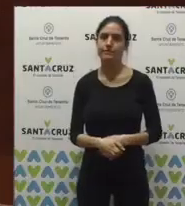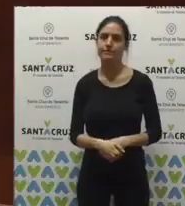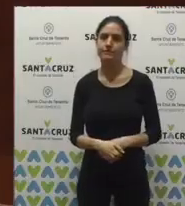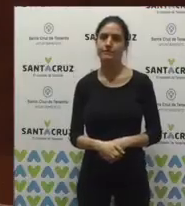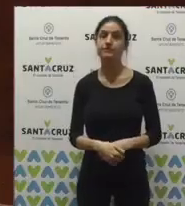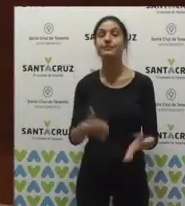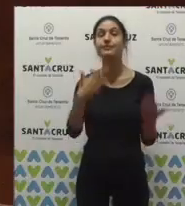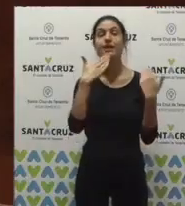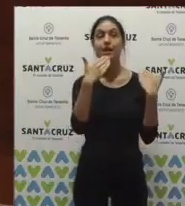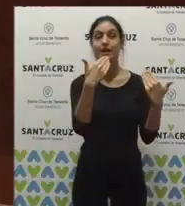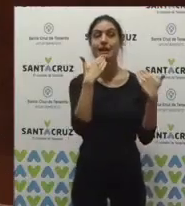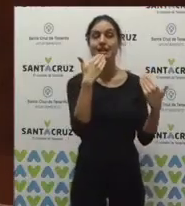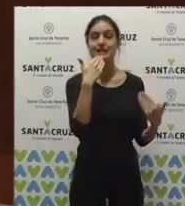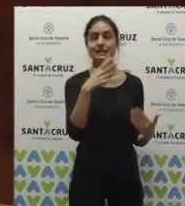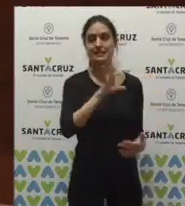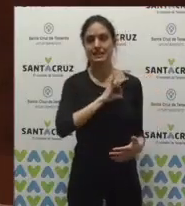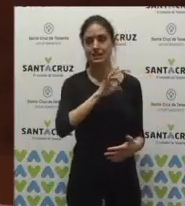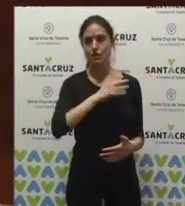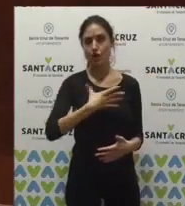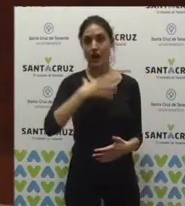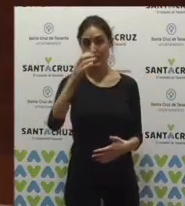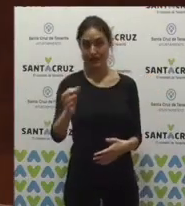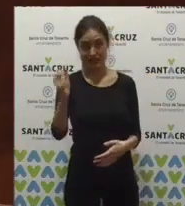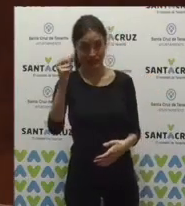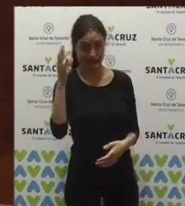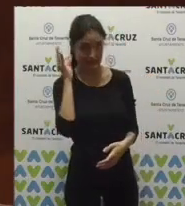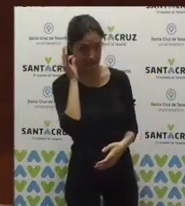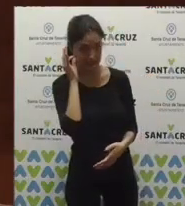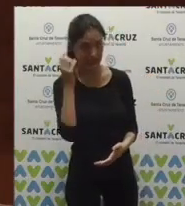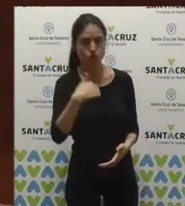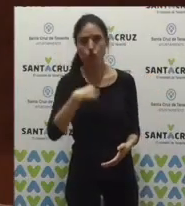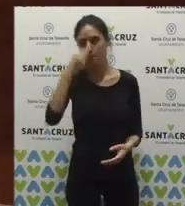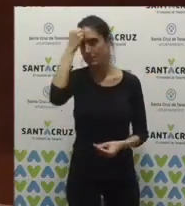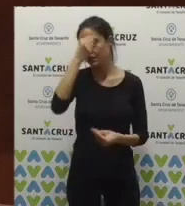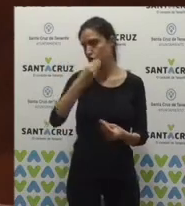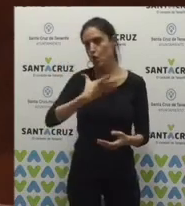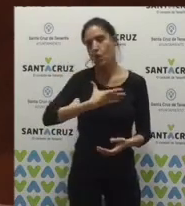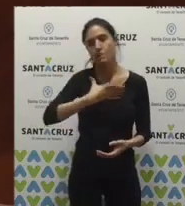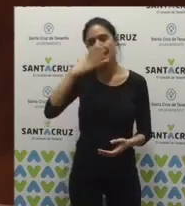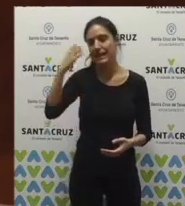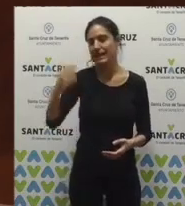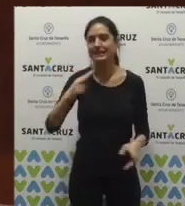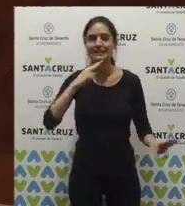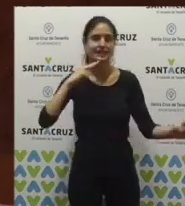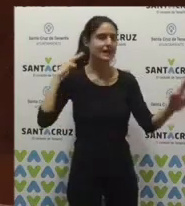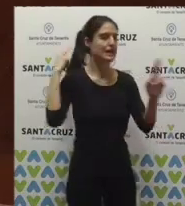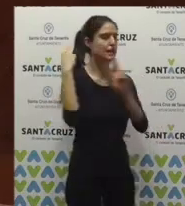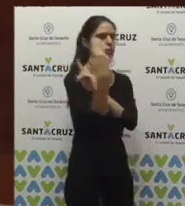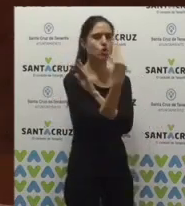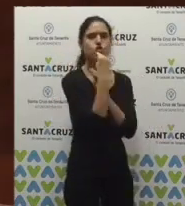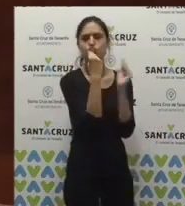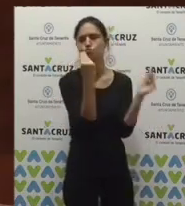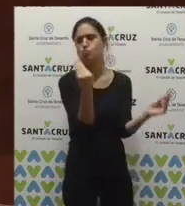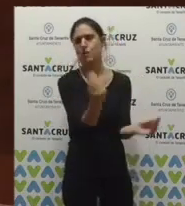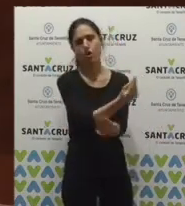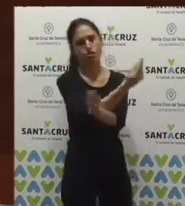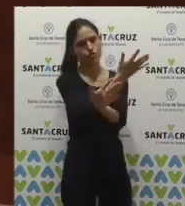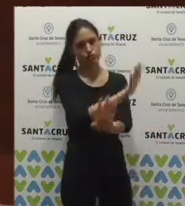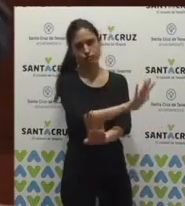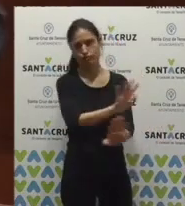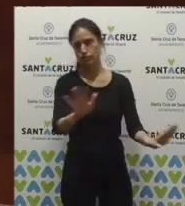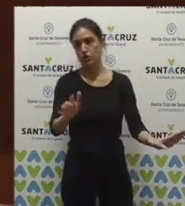muchas gracias alcaldesa nos vamos a ir creo que el alcalde se ha respondido muchísimo mejor de lo que yo lo hubiera hecho y creo que no